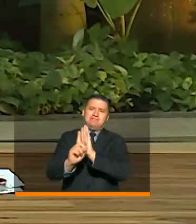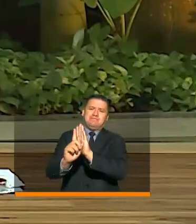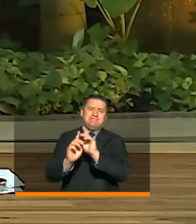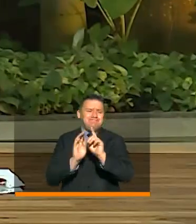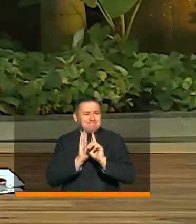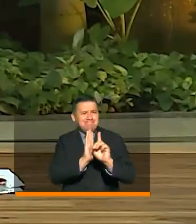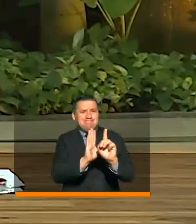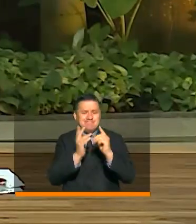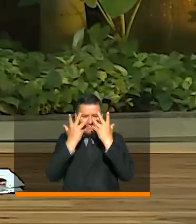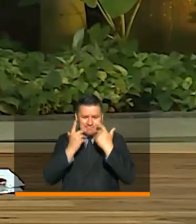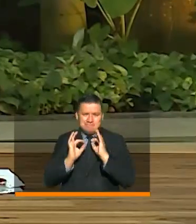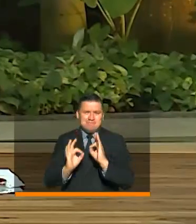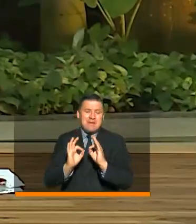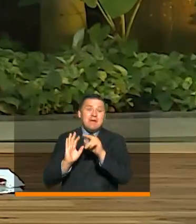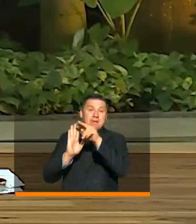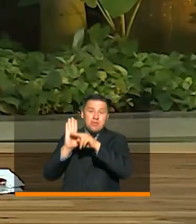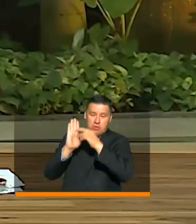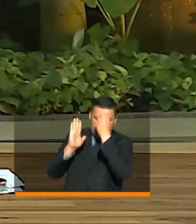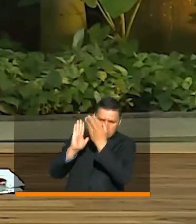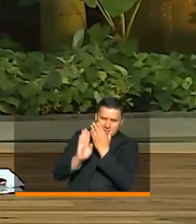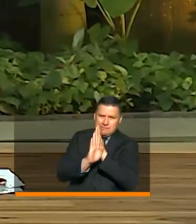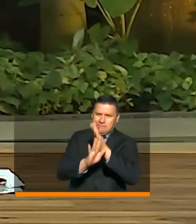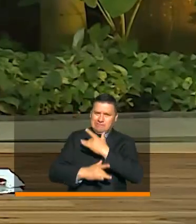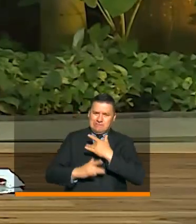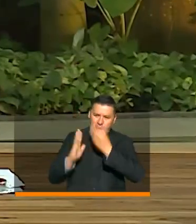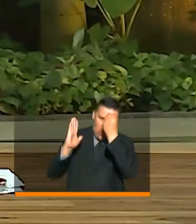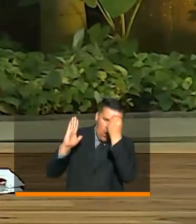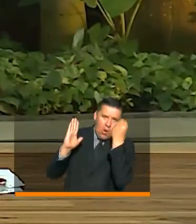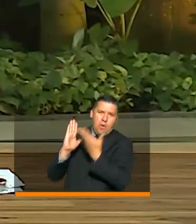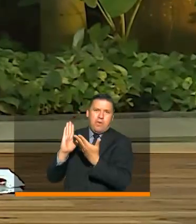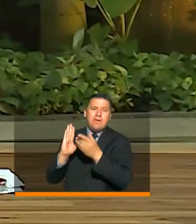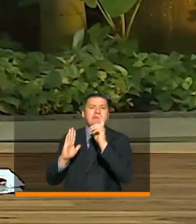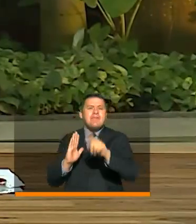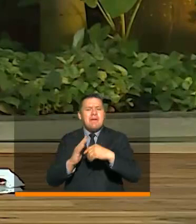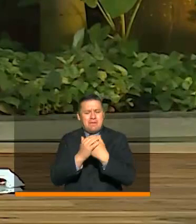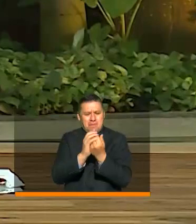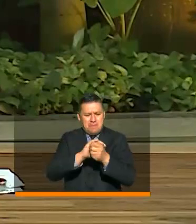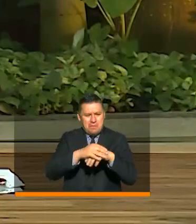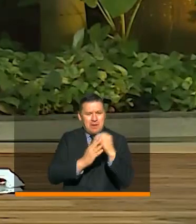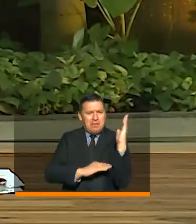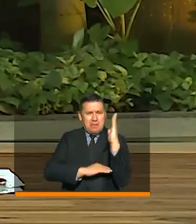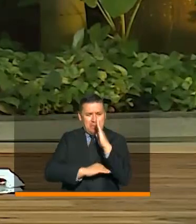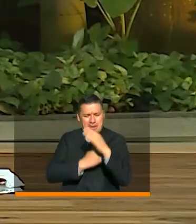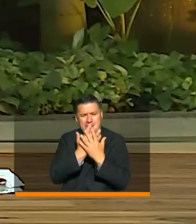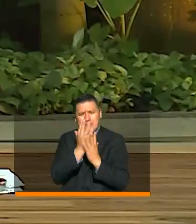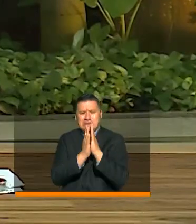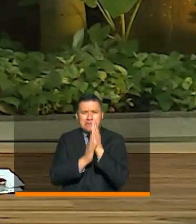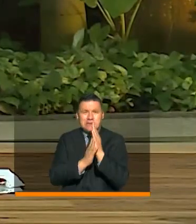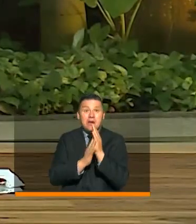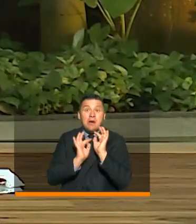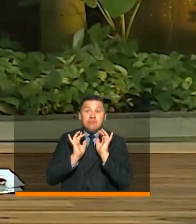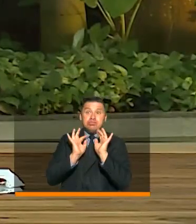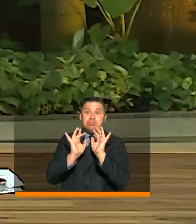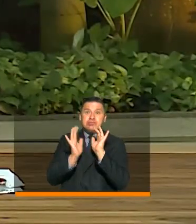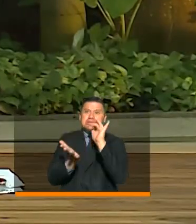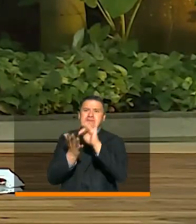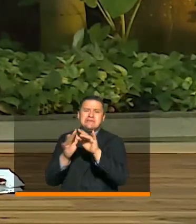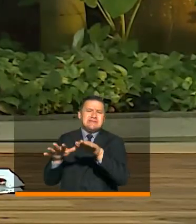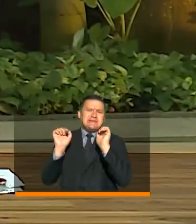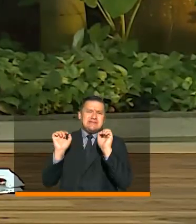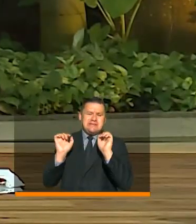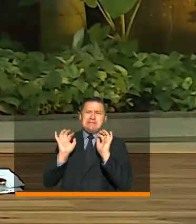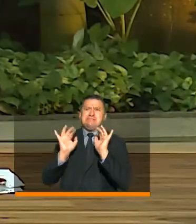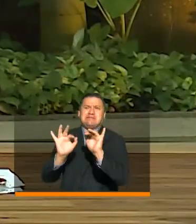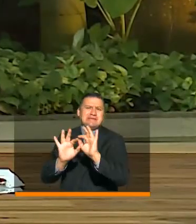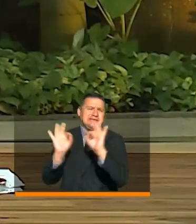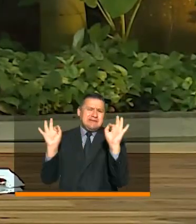distanciamiento físico, seguir los protocolos de bioseguridad, lavado constante de manos, evitar aglomeraciones. Y también